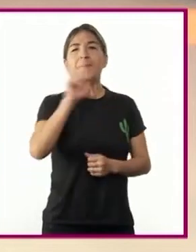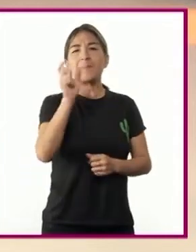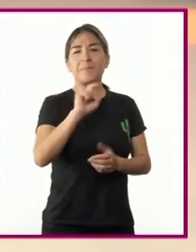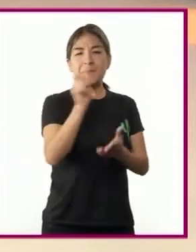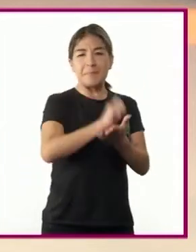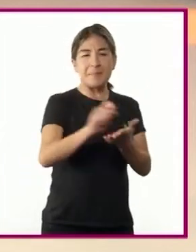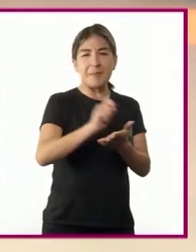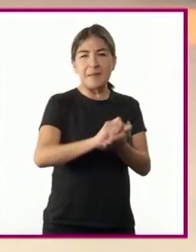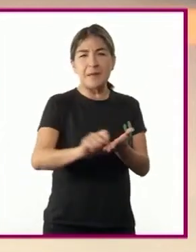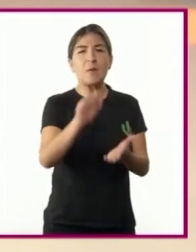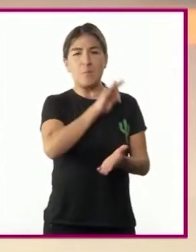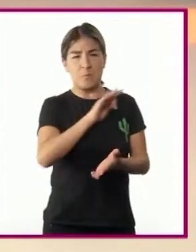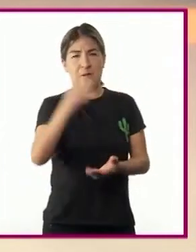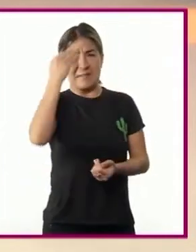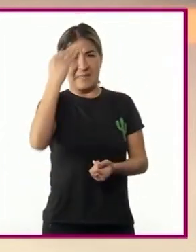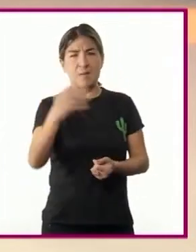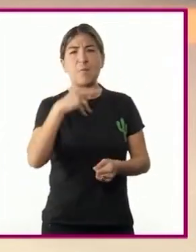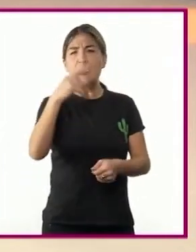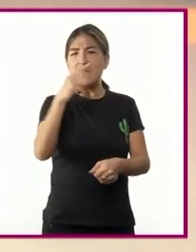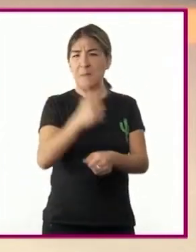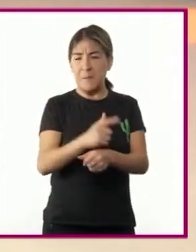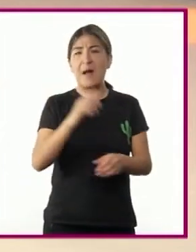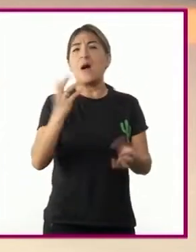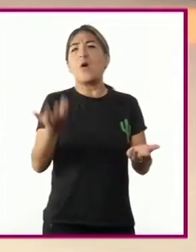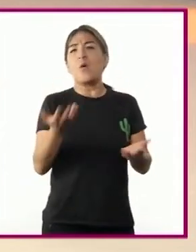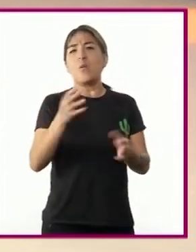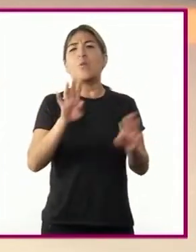escribimos, ¿podemos usar los tiempos verbales como queramos?